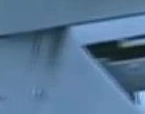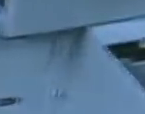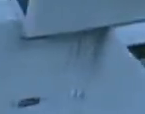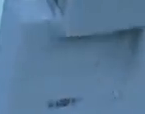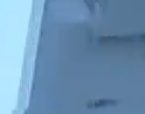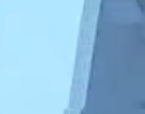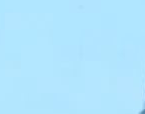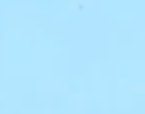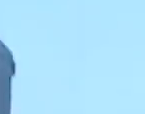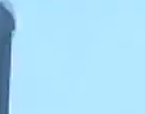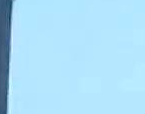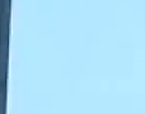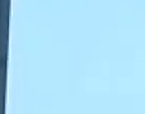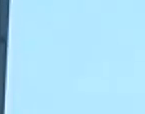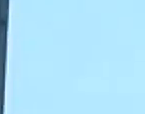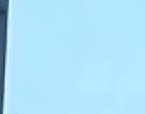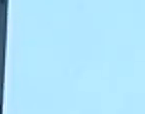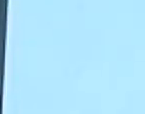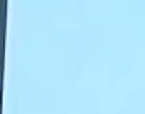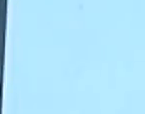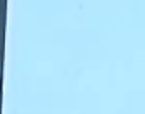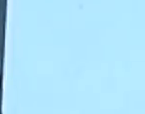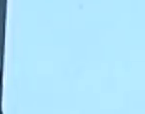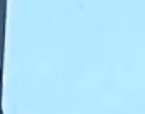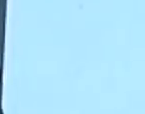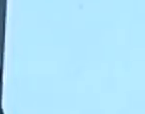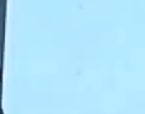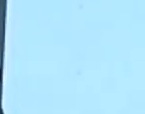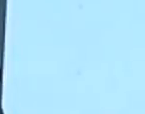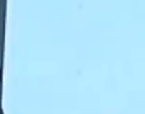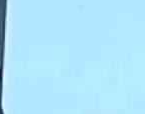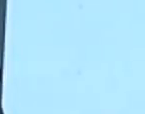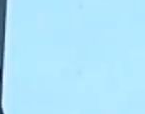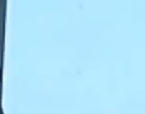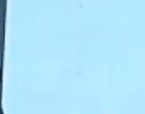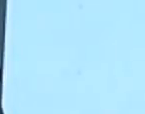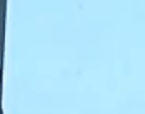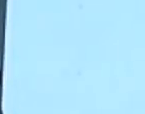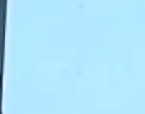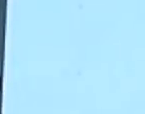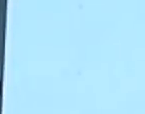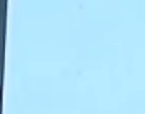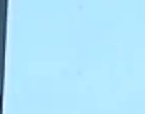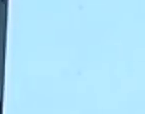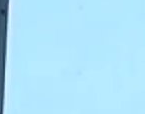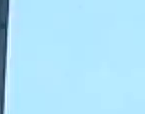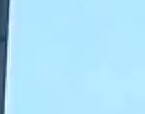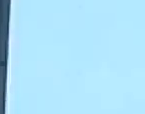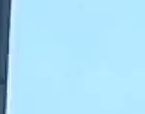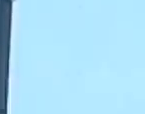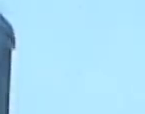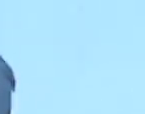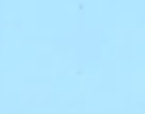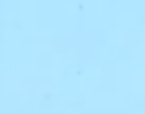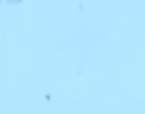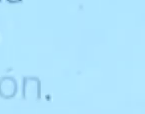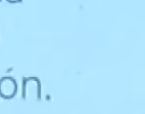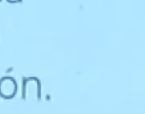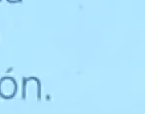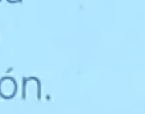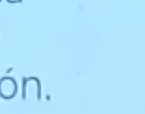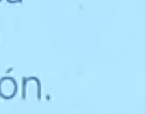Batería integrada. Garantiza total independencia eléctrica en el funcionamiento de la máquina de